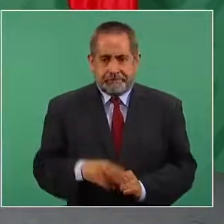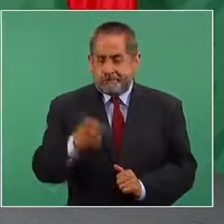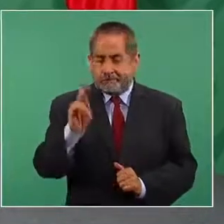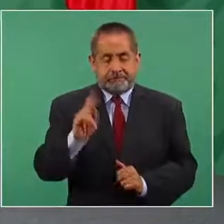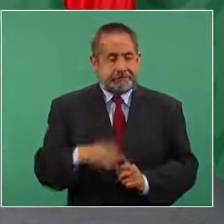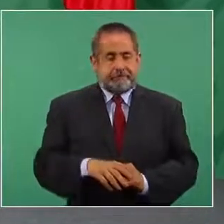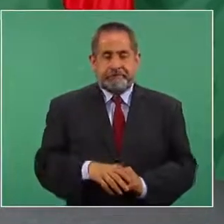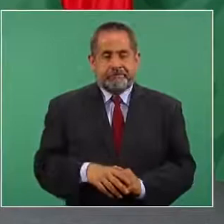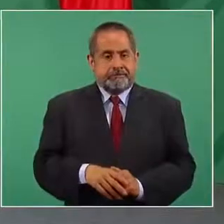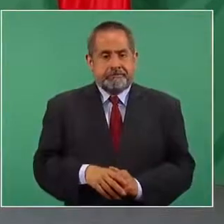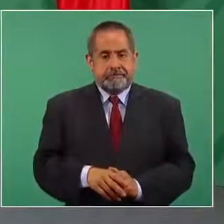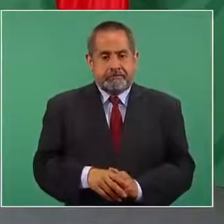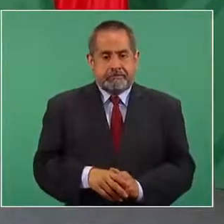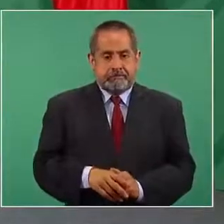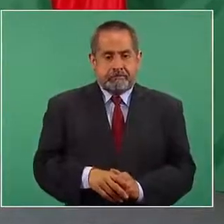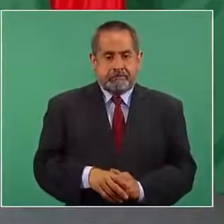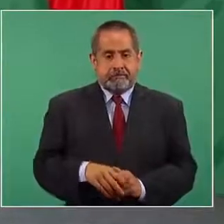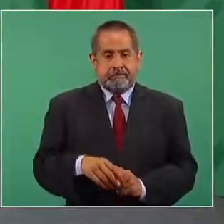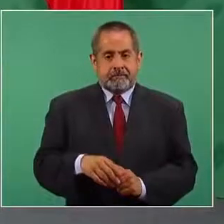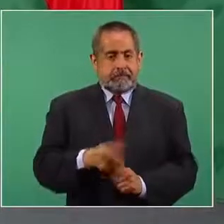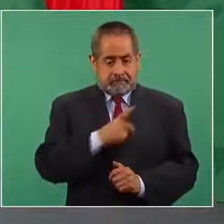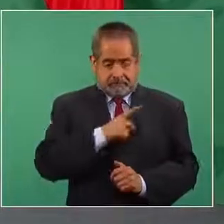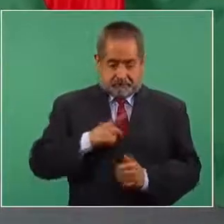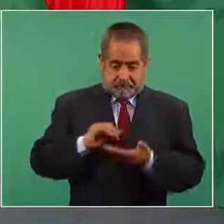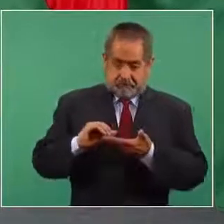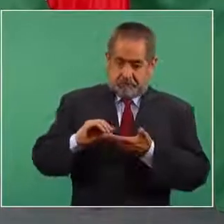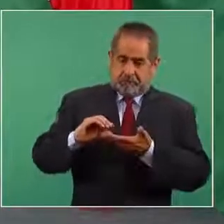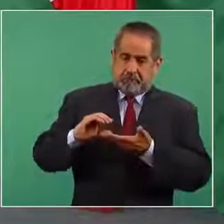pero crece la deuda